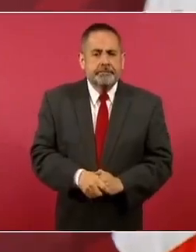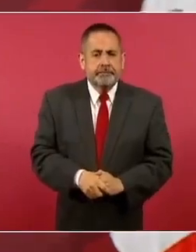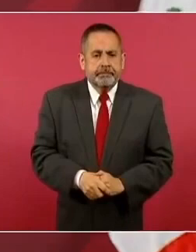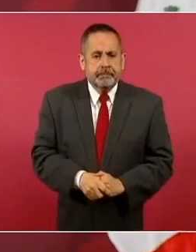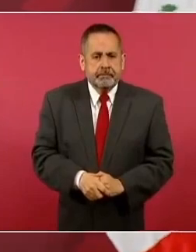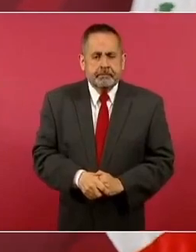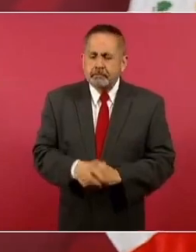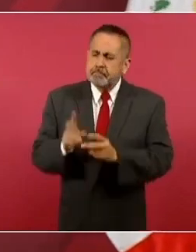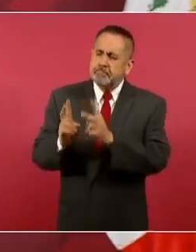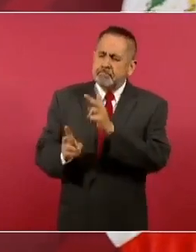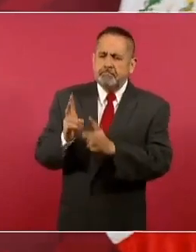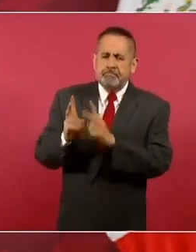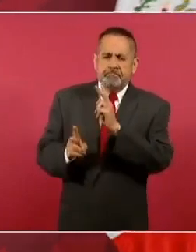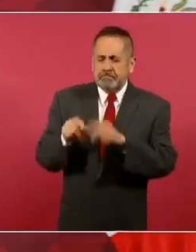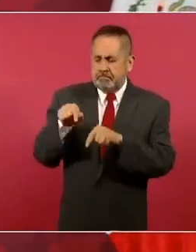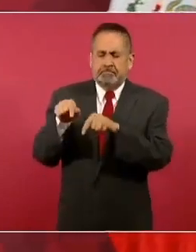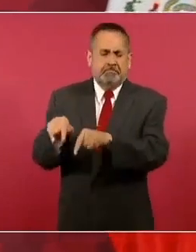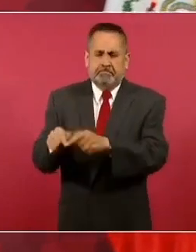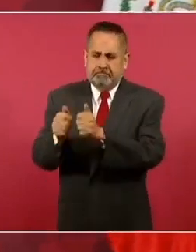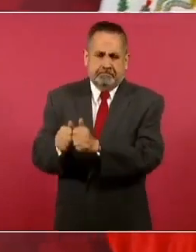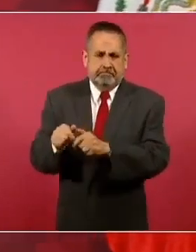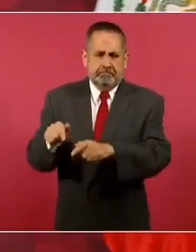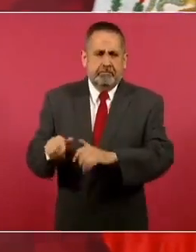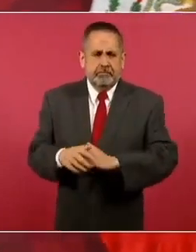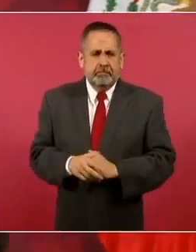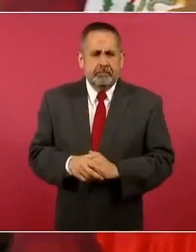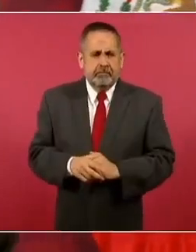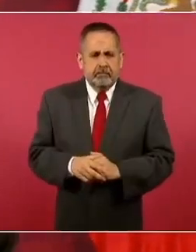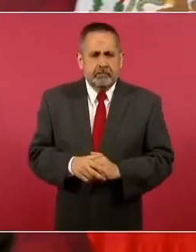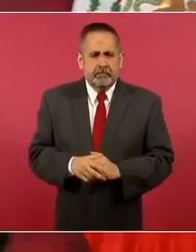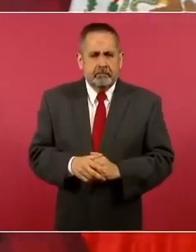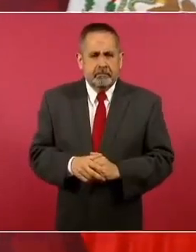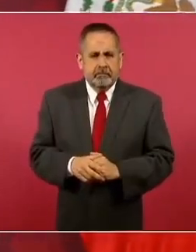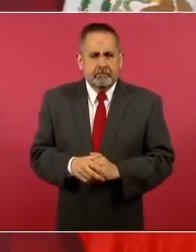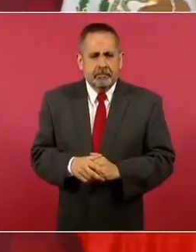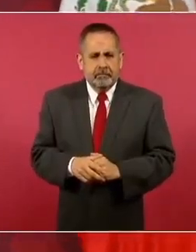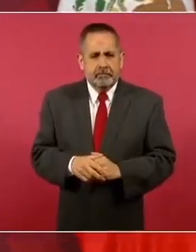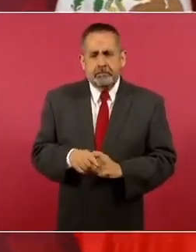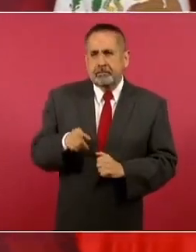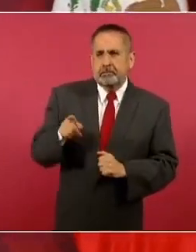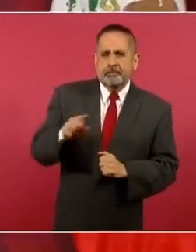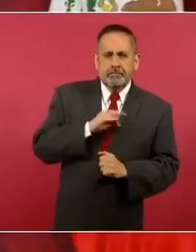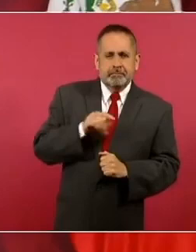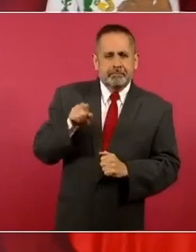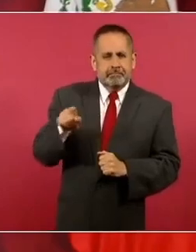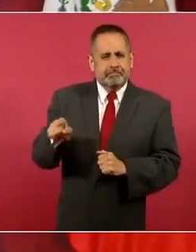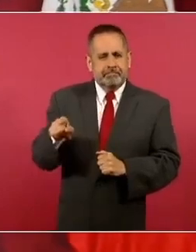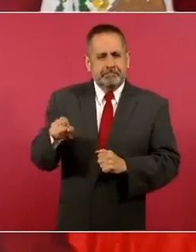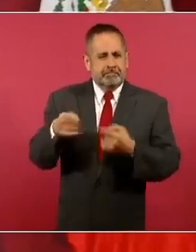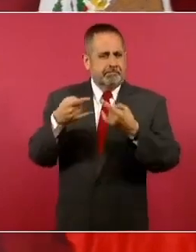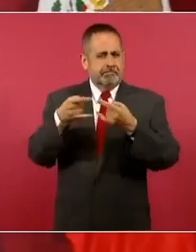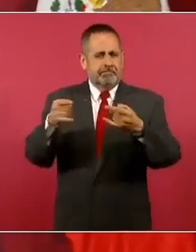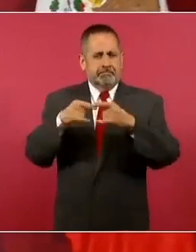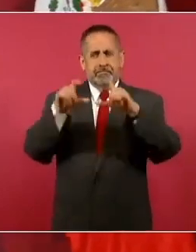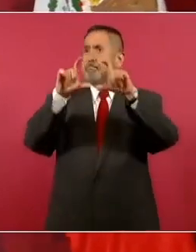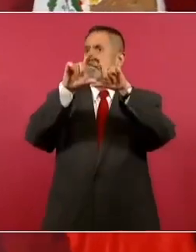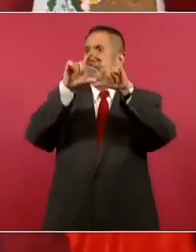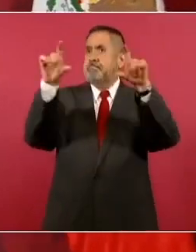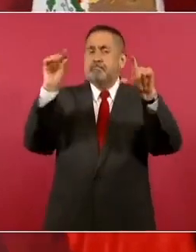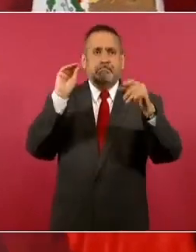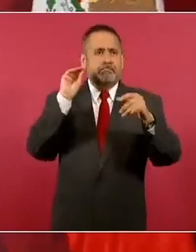y platicamos casi voy a poner ahí en la entrada en la